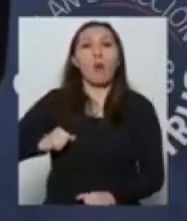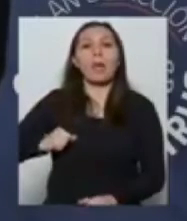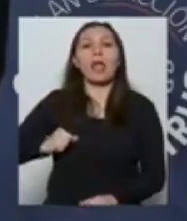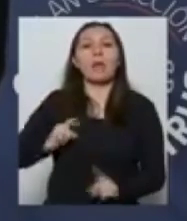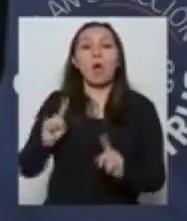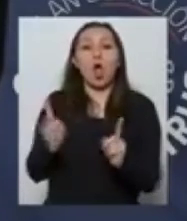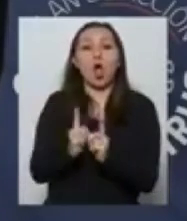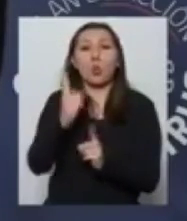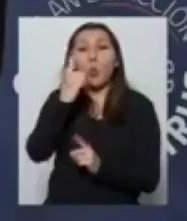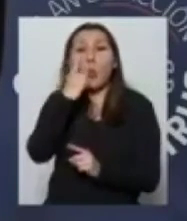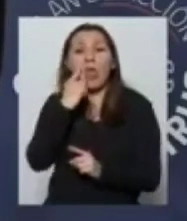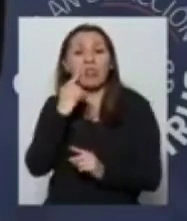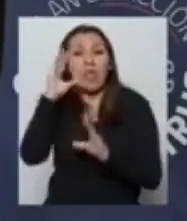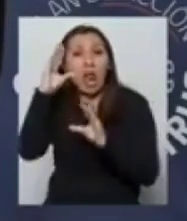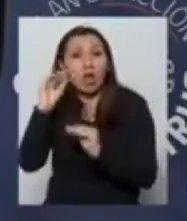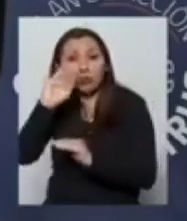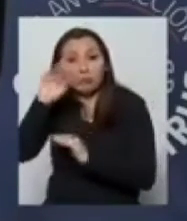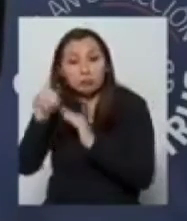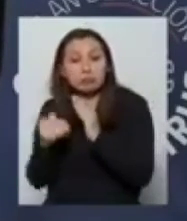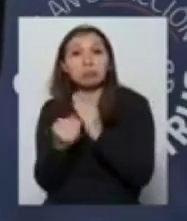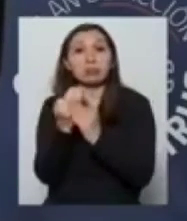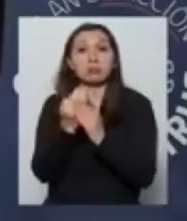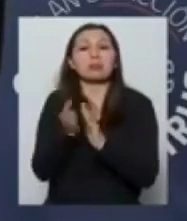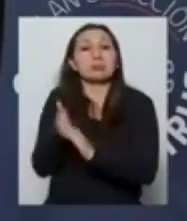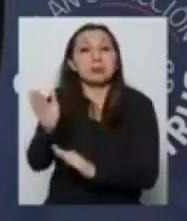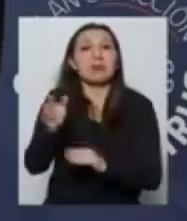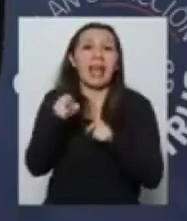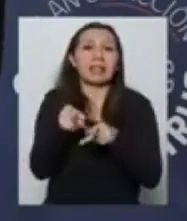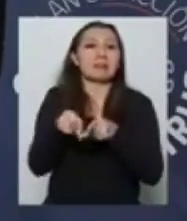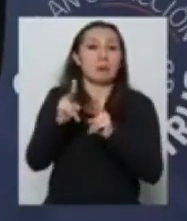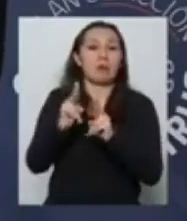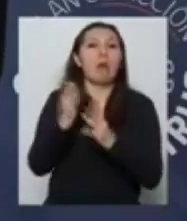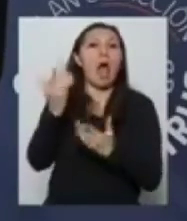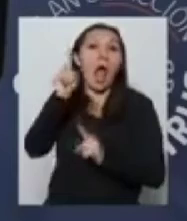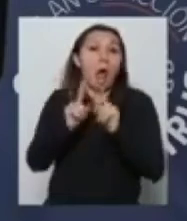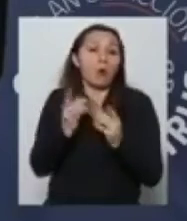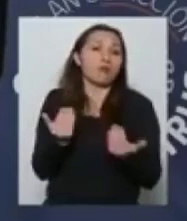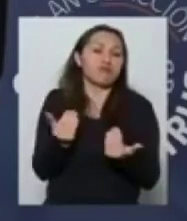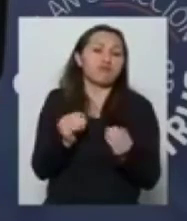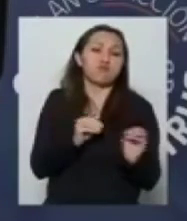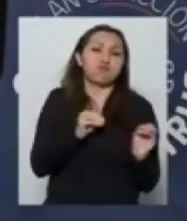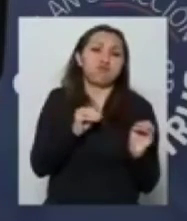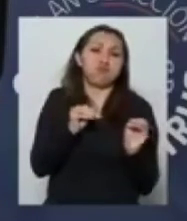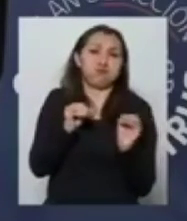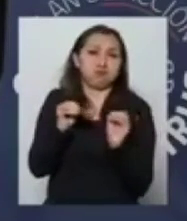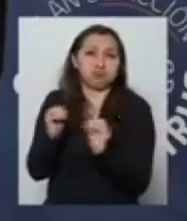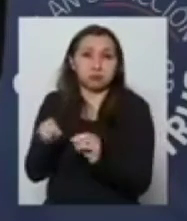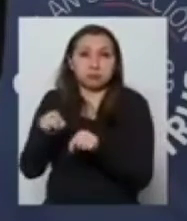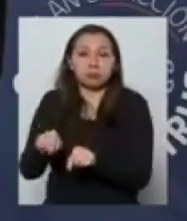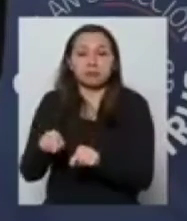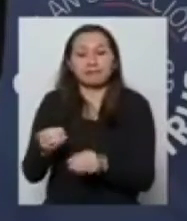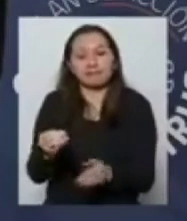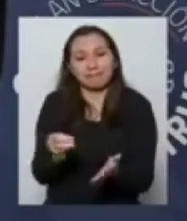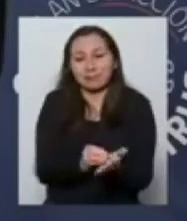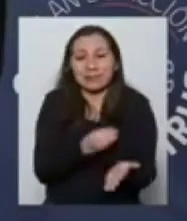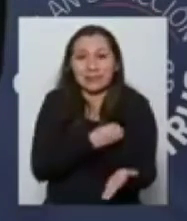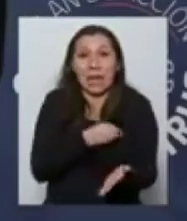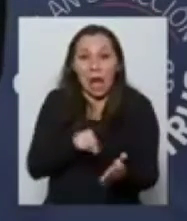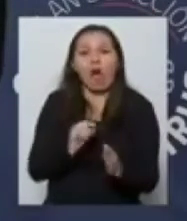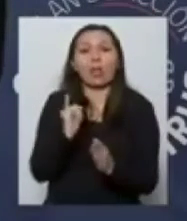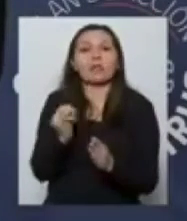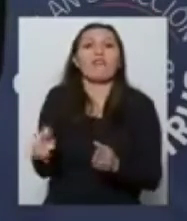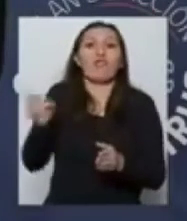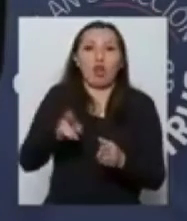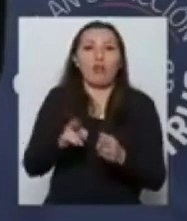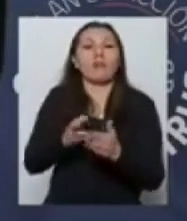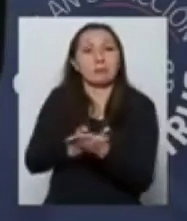quirúrgico que necesitan y por el cual han esperado a veces tanto tiempo, desgraciadamente.